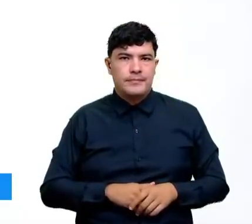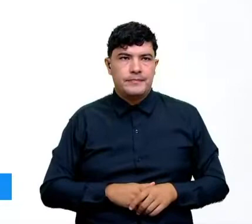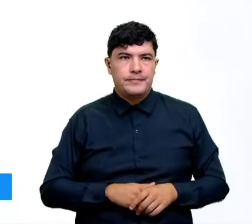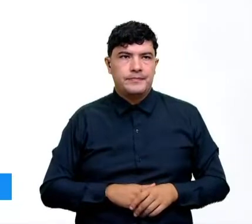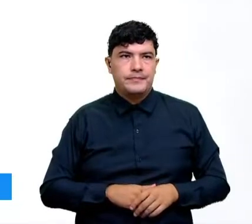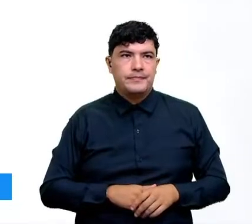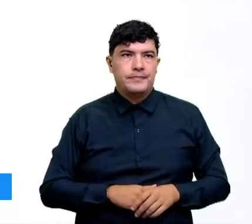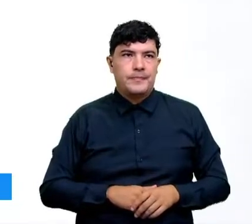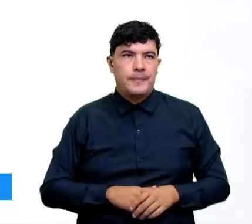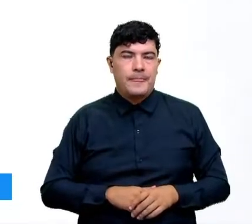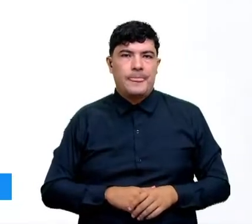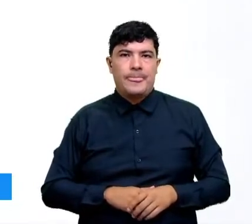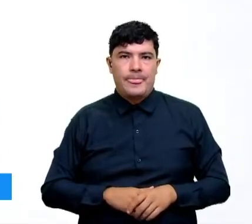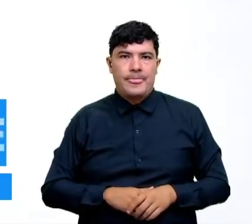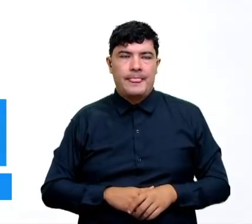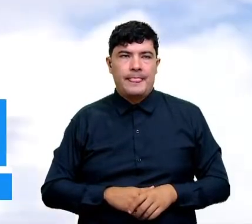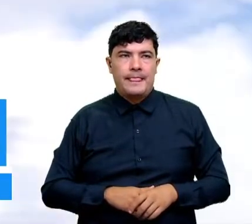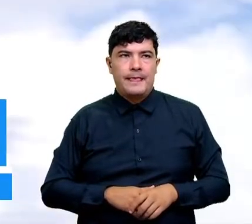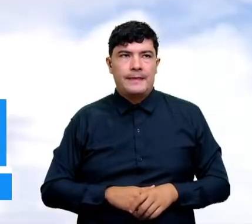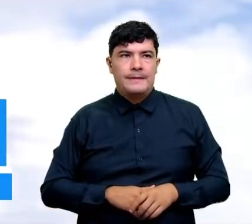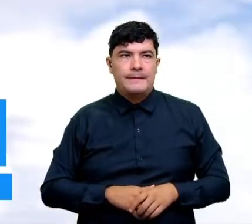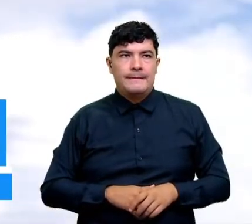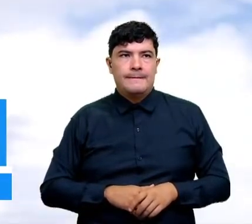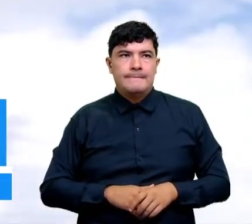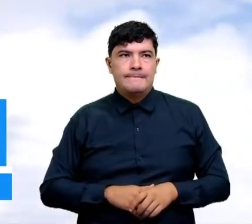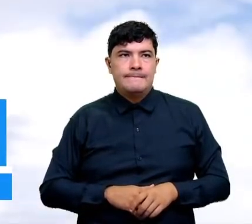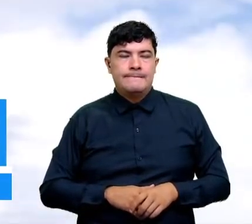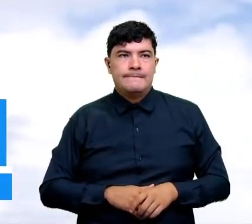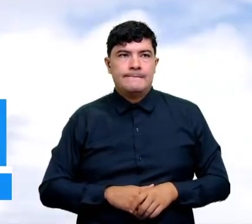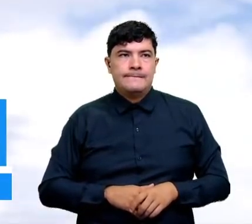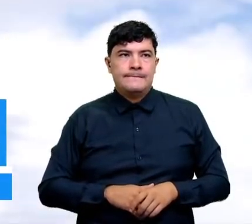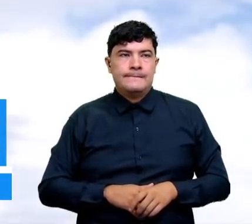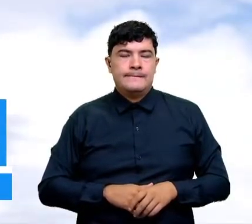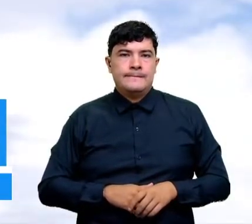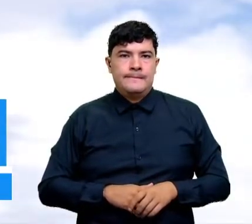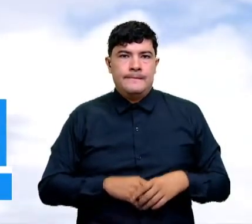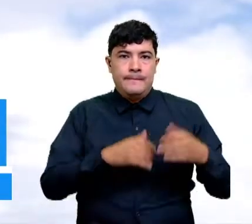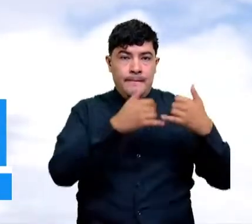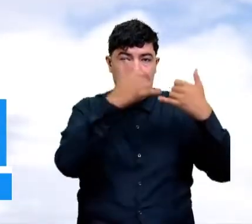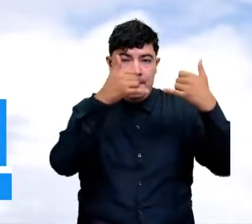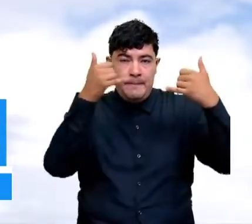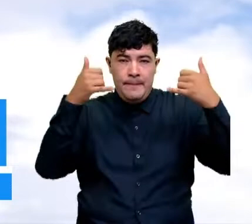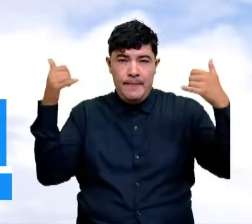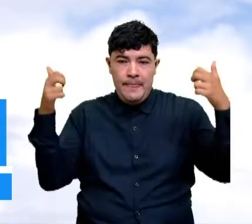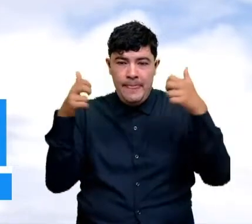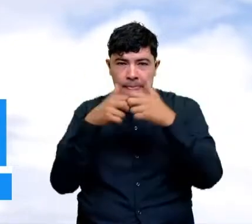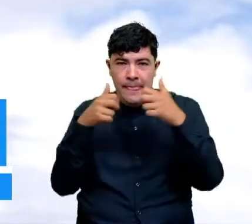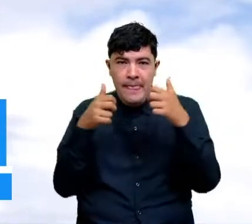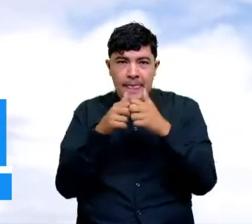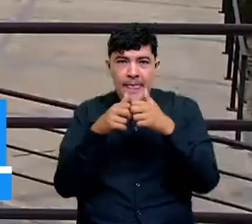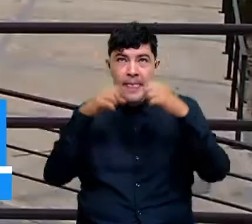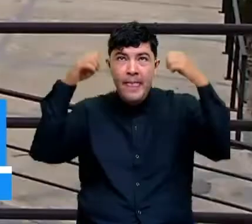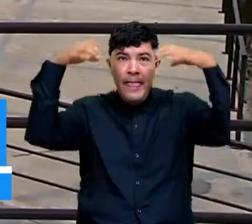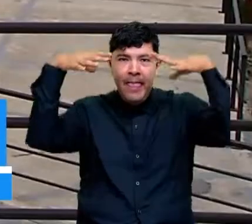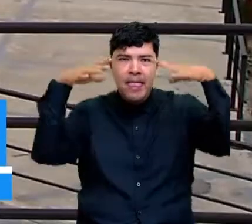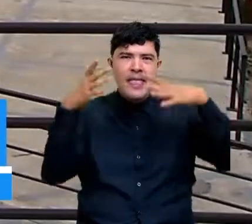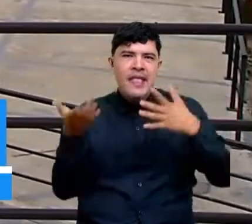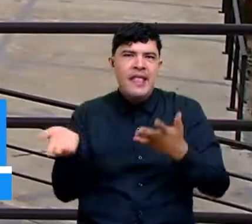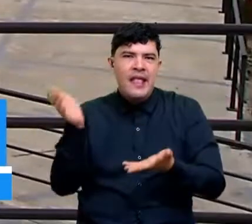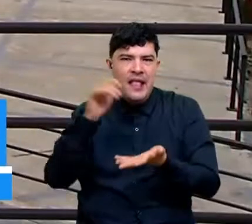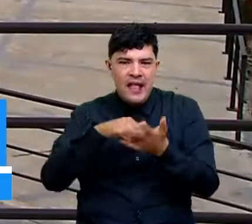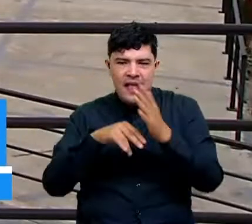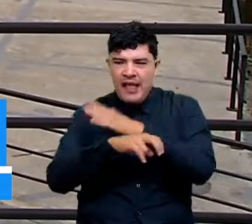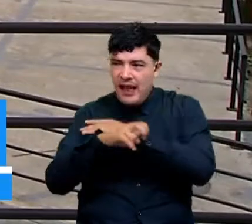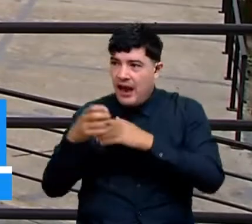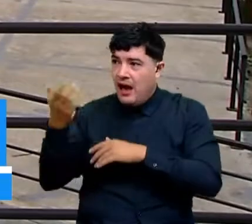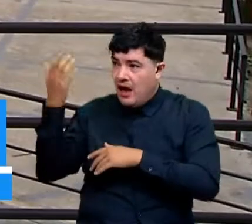la comunidad, nuevamente fue robado el cableado del alumbrado que está instalado en el lugar. Ya se lo habían robado y los